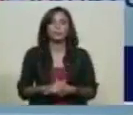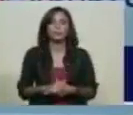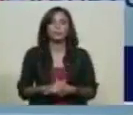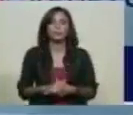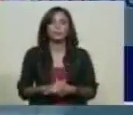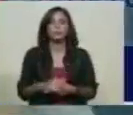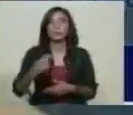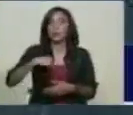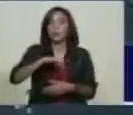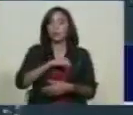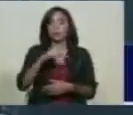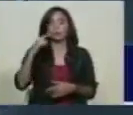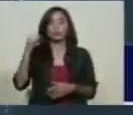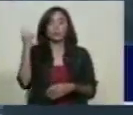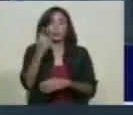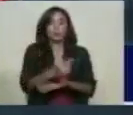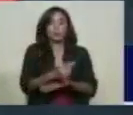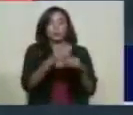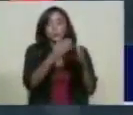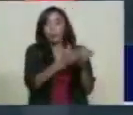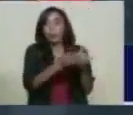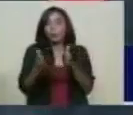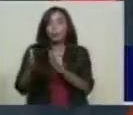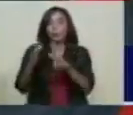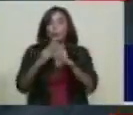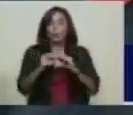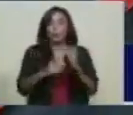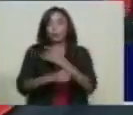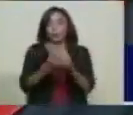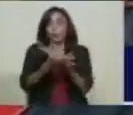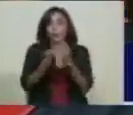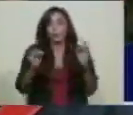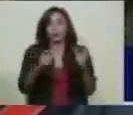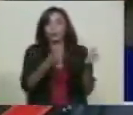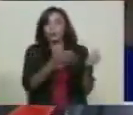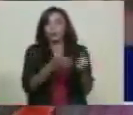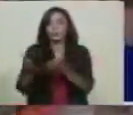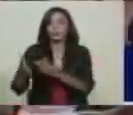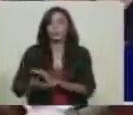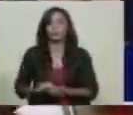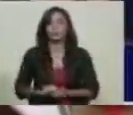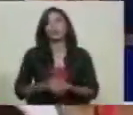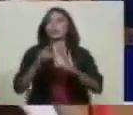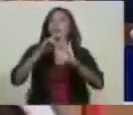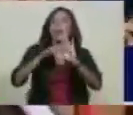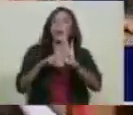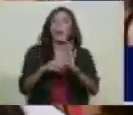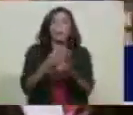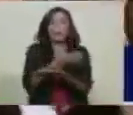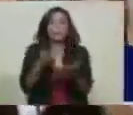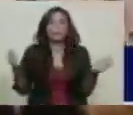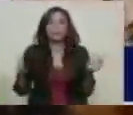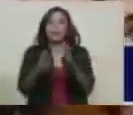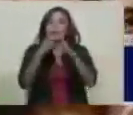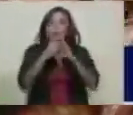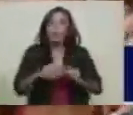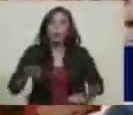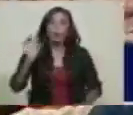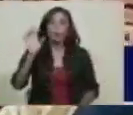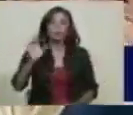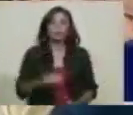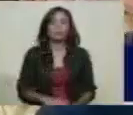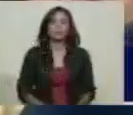pudiéramos cumplir la tarea perfectamente dada, la orden de llegar a todos los rincones de la